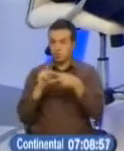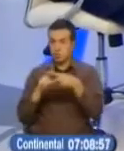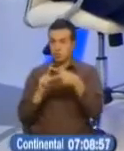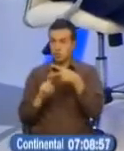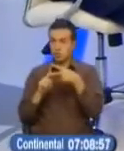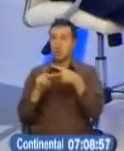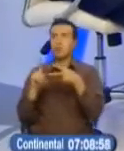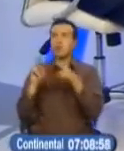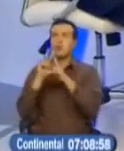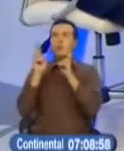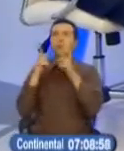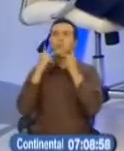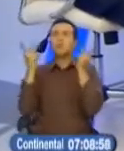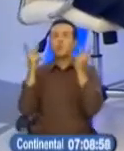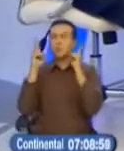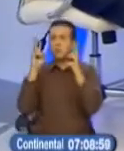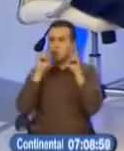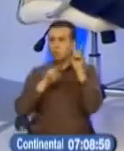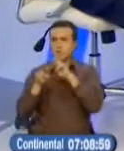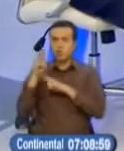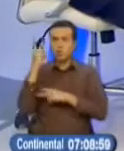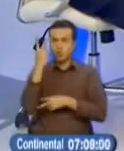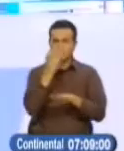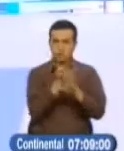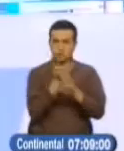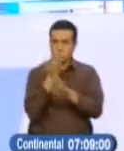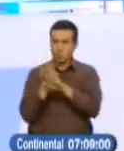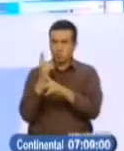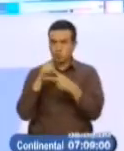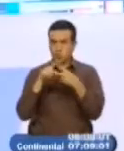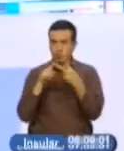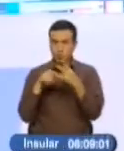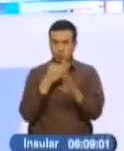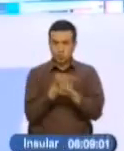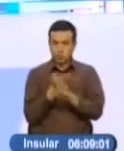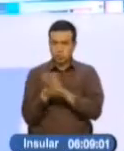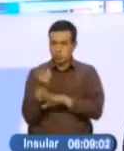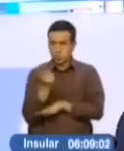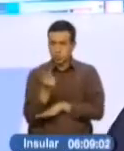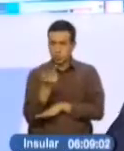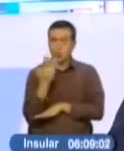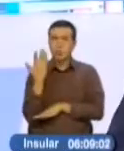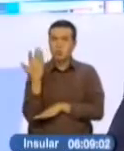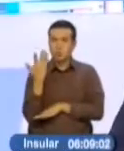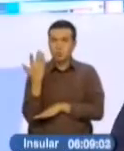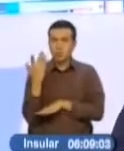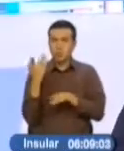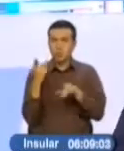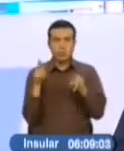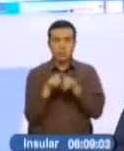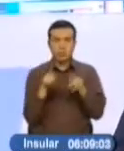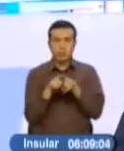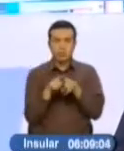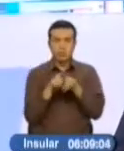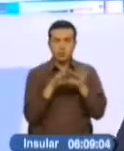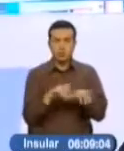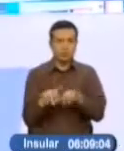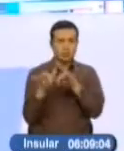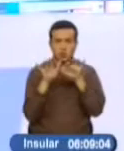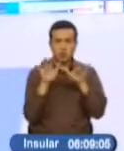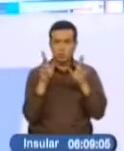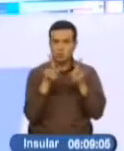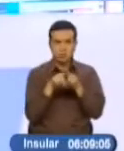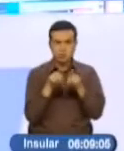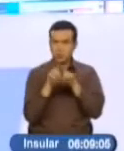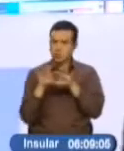una licitación pública, en la que dos ofertas que supuestamente eran competitivas unas con otras, venían de la misma máquina, desde la misma computadora, desde la misma